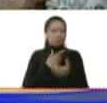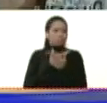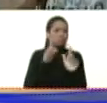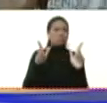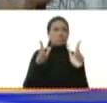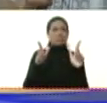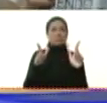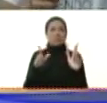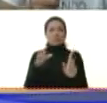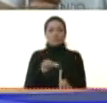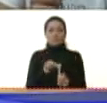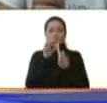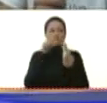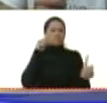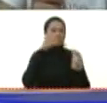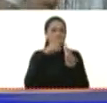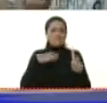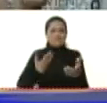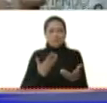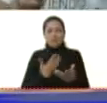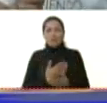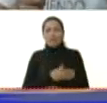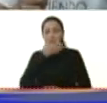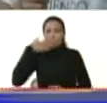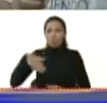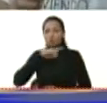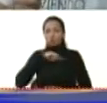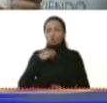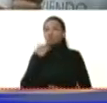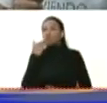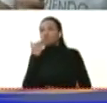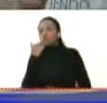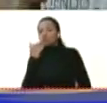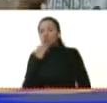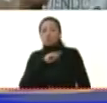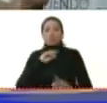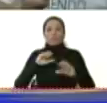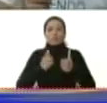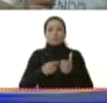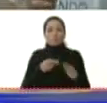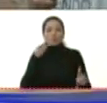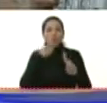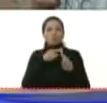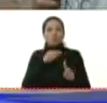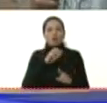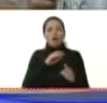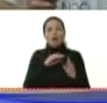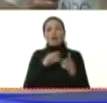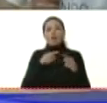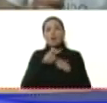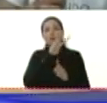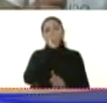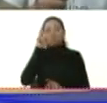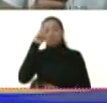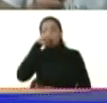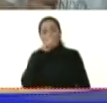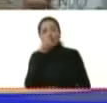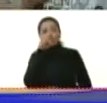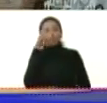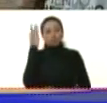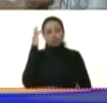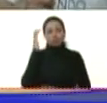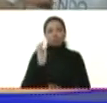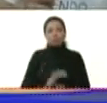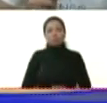decidió escoger su destino, presidente. Ahora que estamos cerca a arrancar en la ruta bicentenaria, como usted lo sabe,